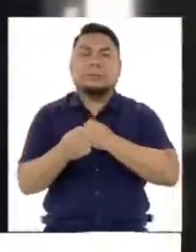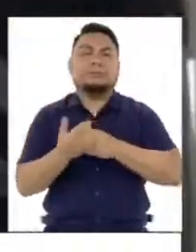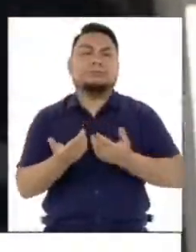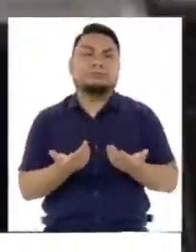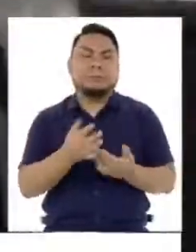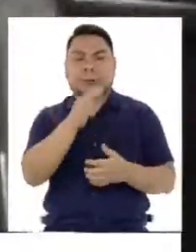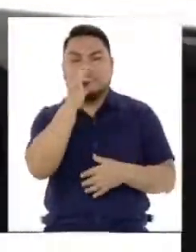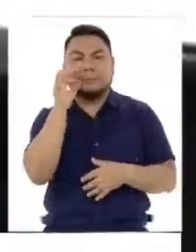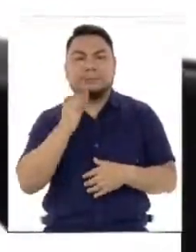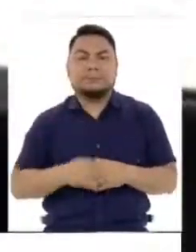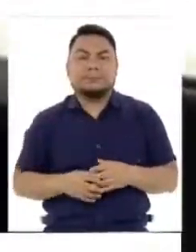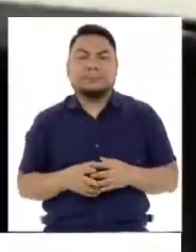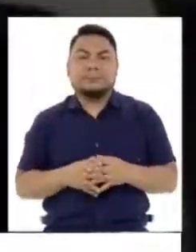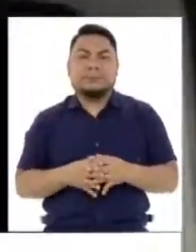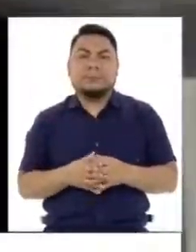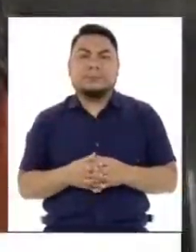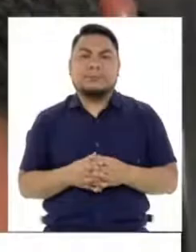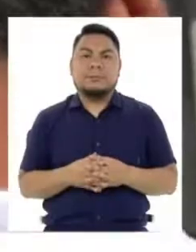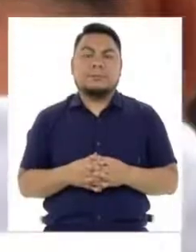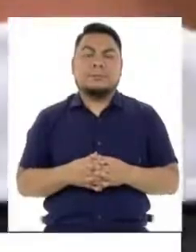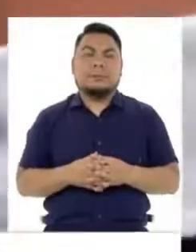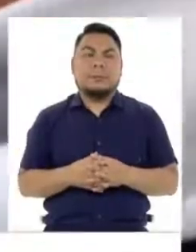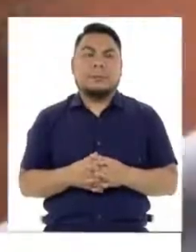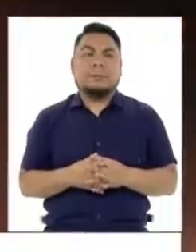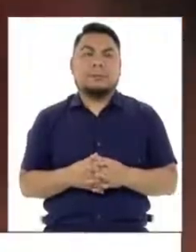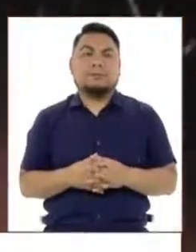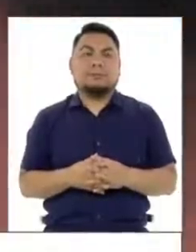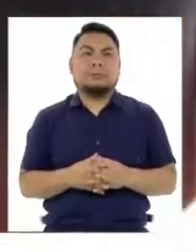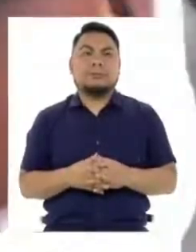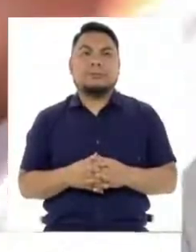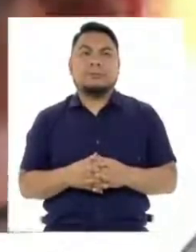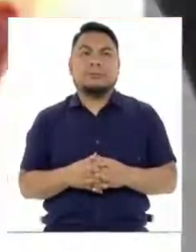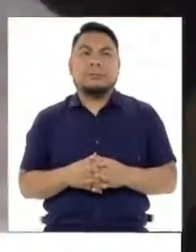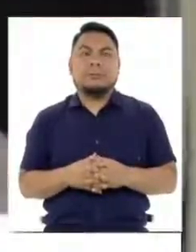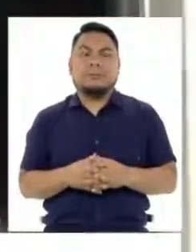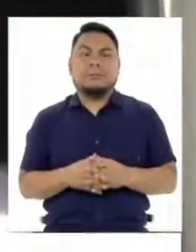¿Algo que tengo que decir?